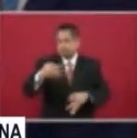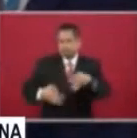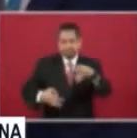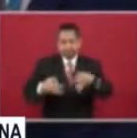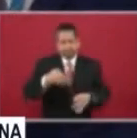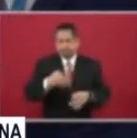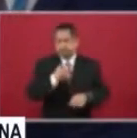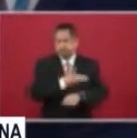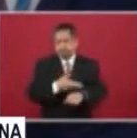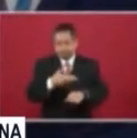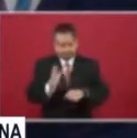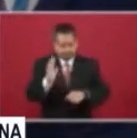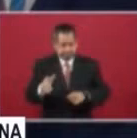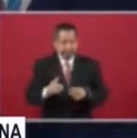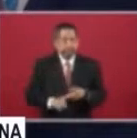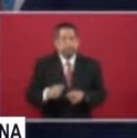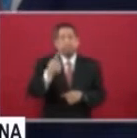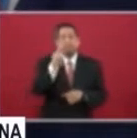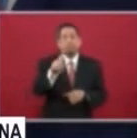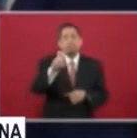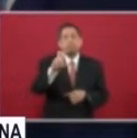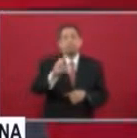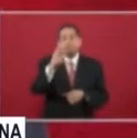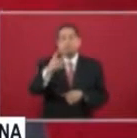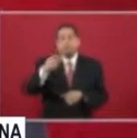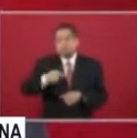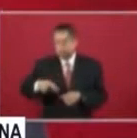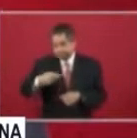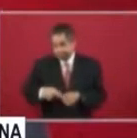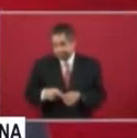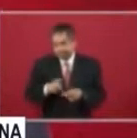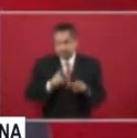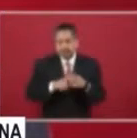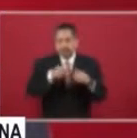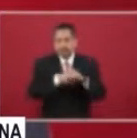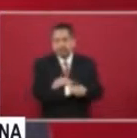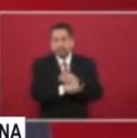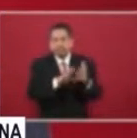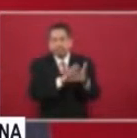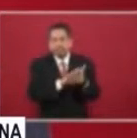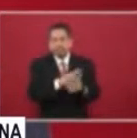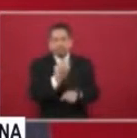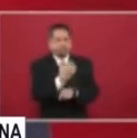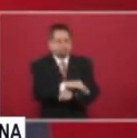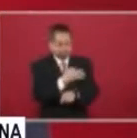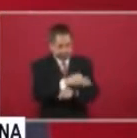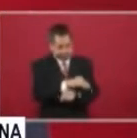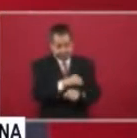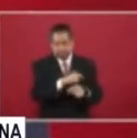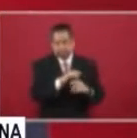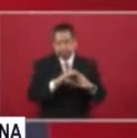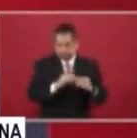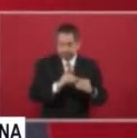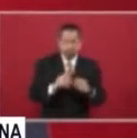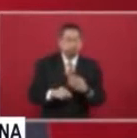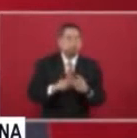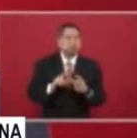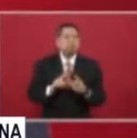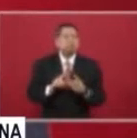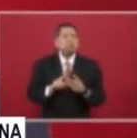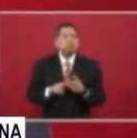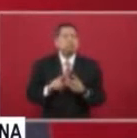formar un mando de Coronel puede llevar 20 años o más